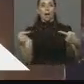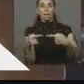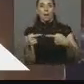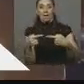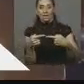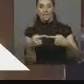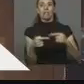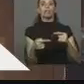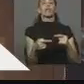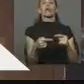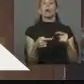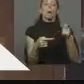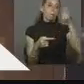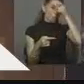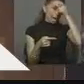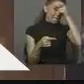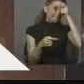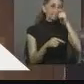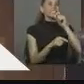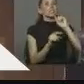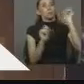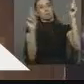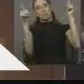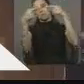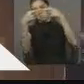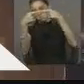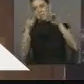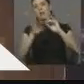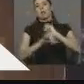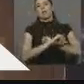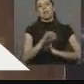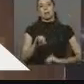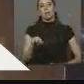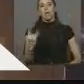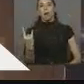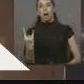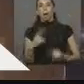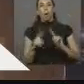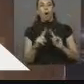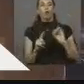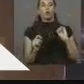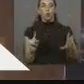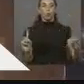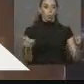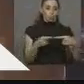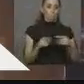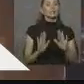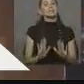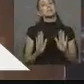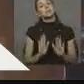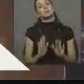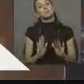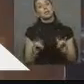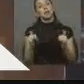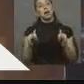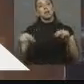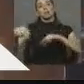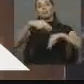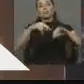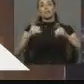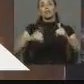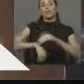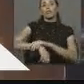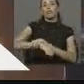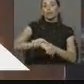jugaba Palestino con alguien y después la Chile con otro equipo. Bueno, y estábamos ahí esperando el partido de fondo, nadie ha ido a ver ni